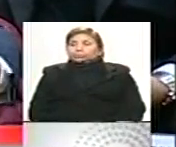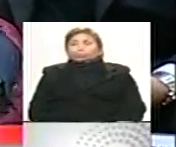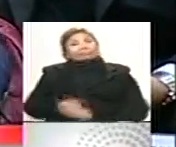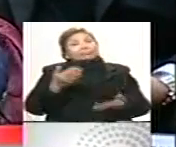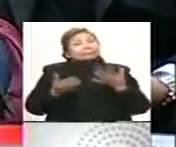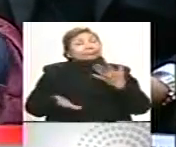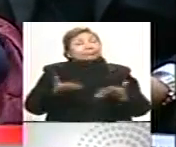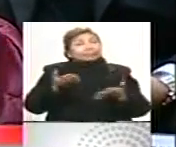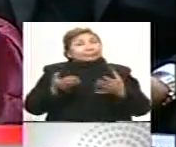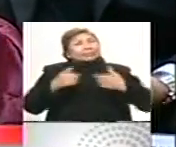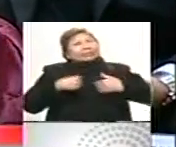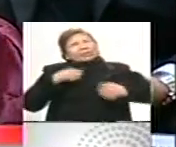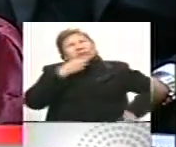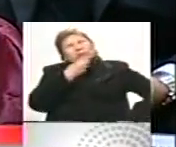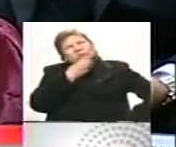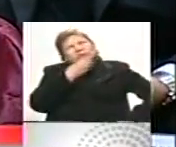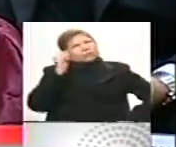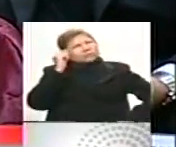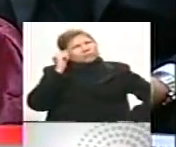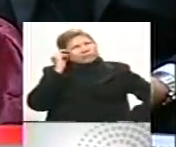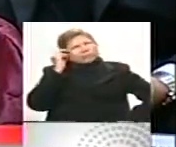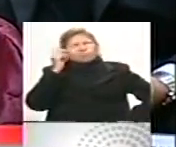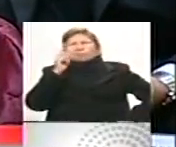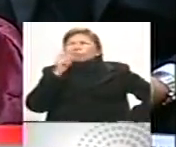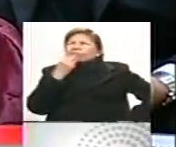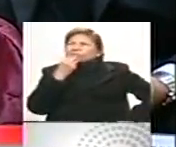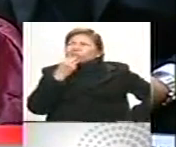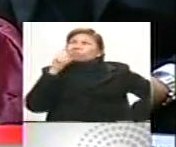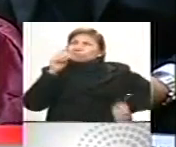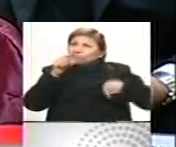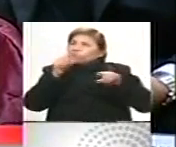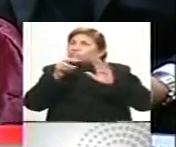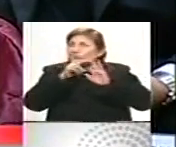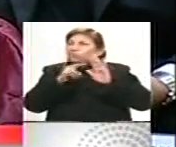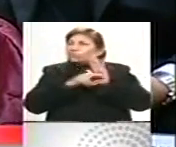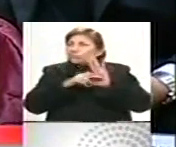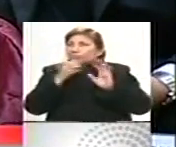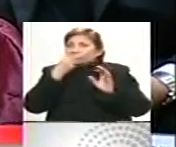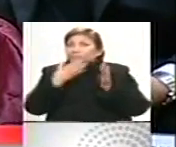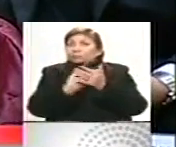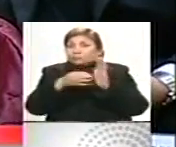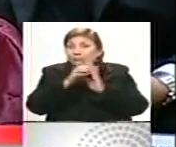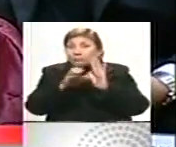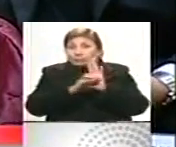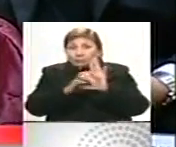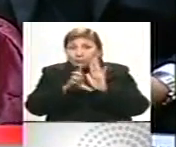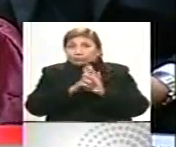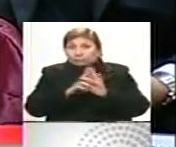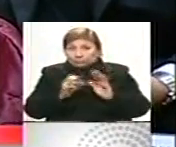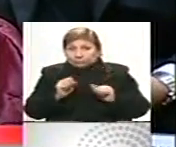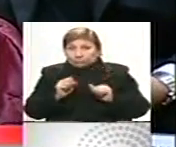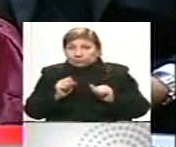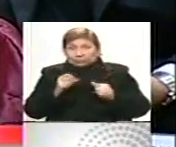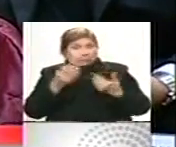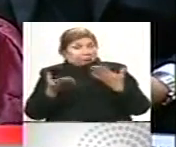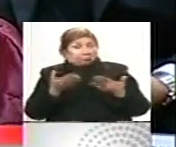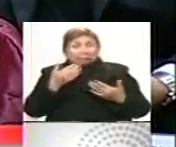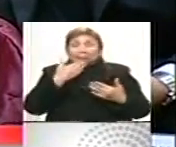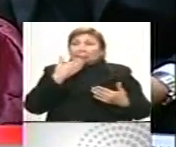Seguramente se podría uno preguntar si acaso esta norma implica una reforma constitucional. Alguien